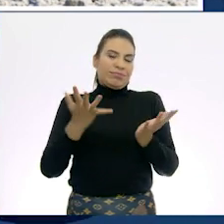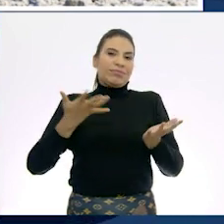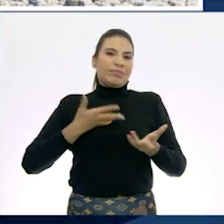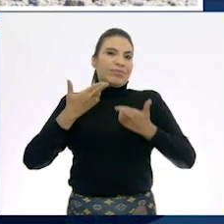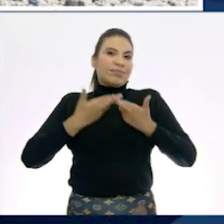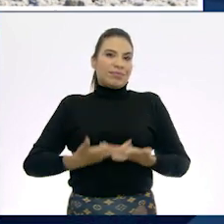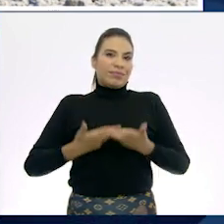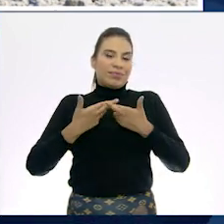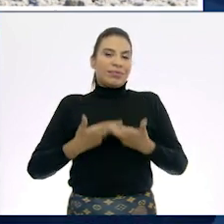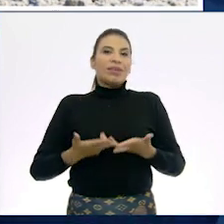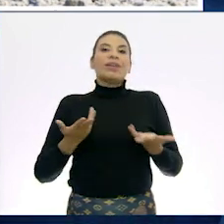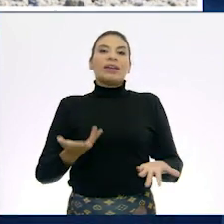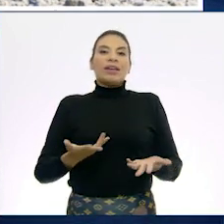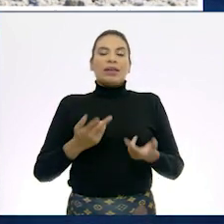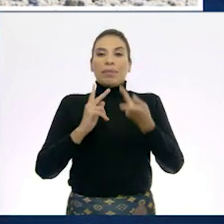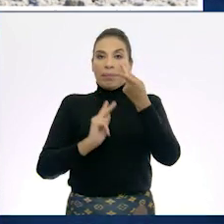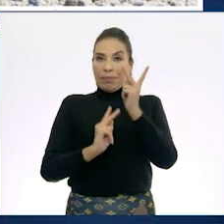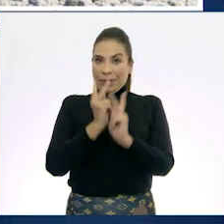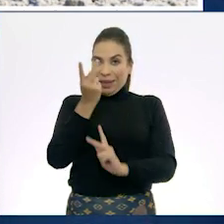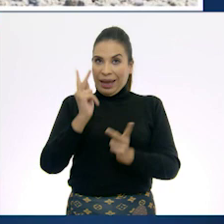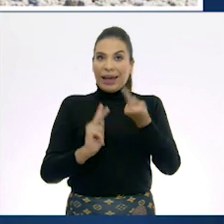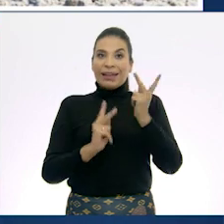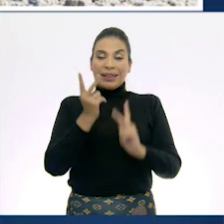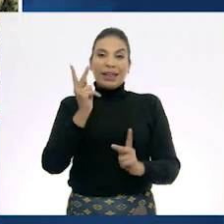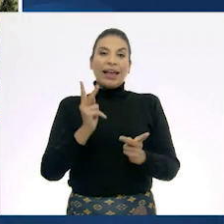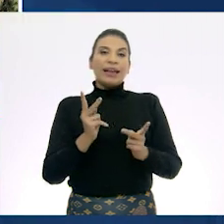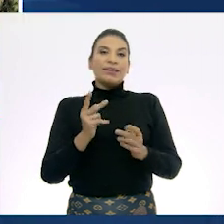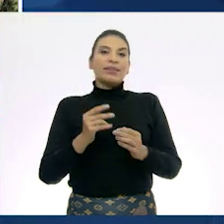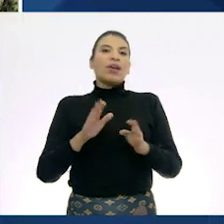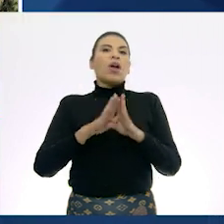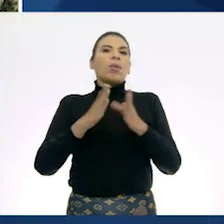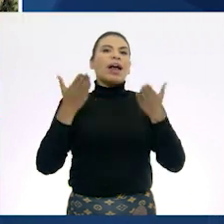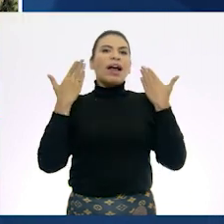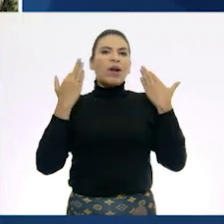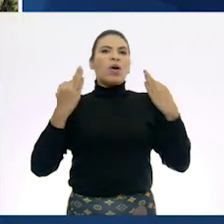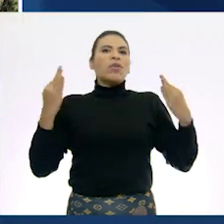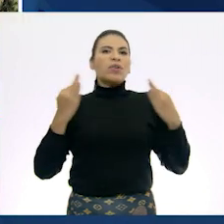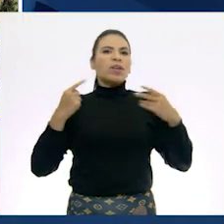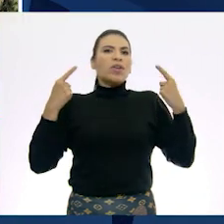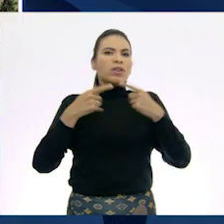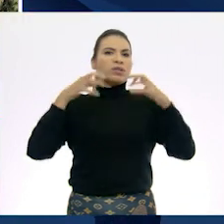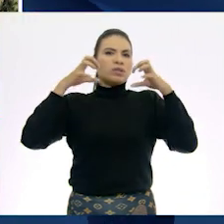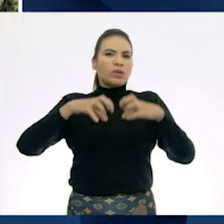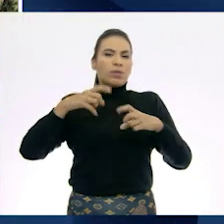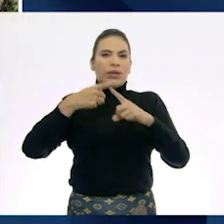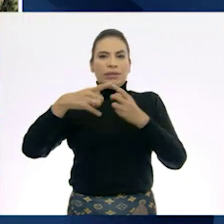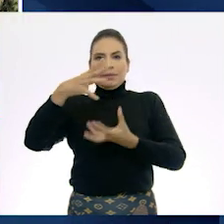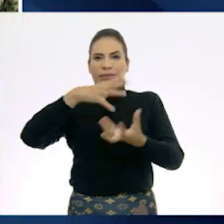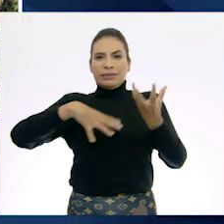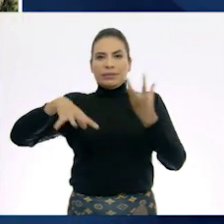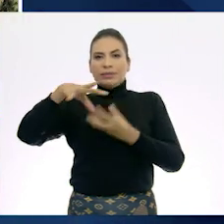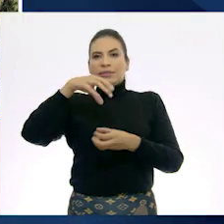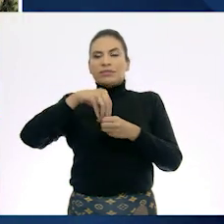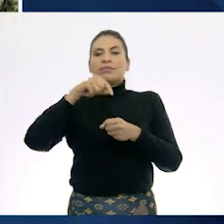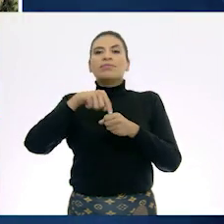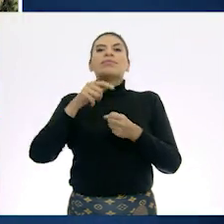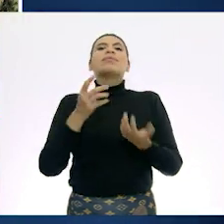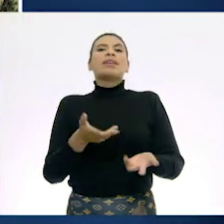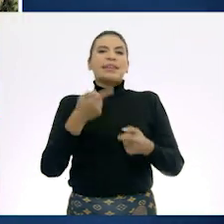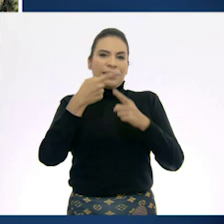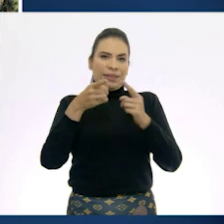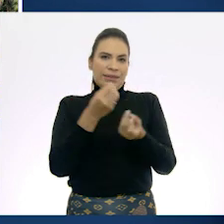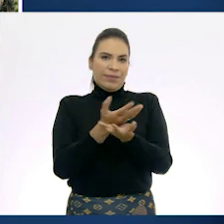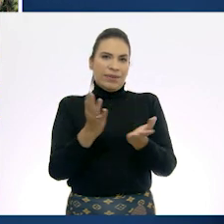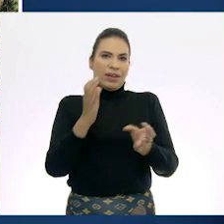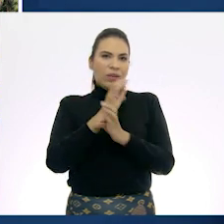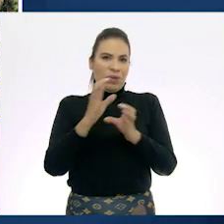tenemos también de plantas, que comentamos el clima, los ecosistemas, van a agrupar una variedad